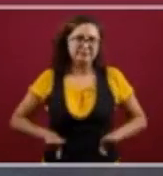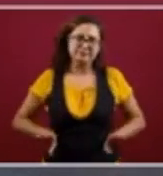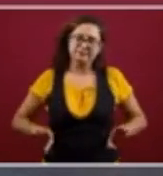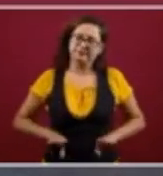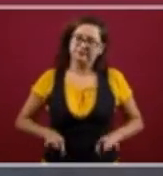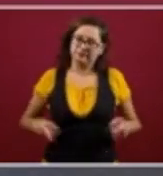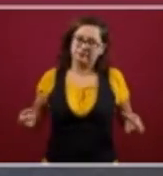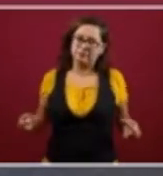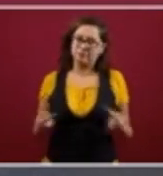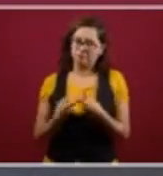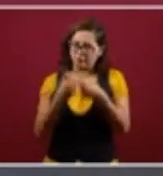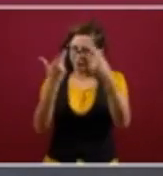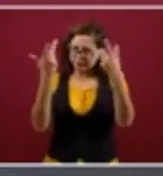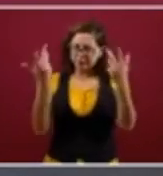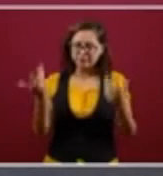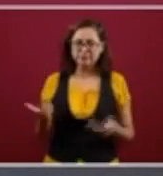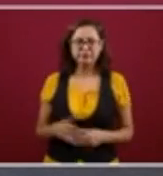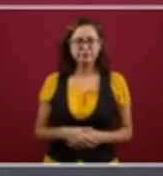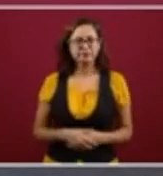sueldos